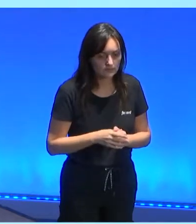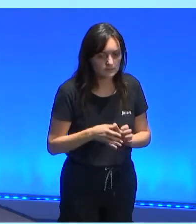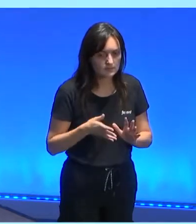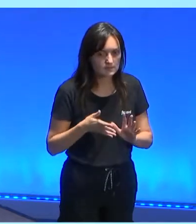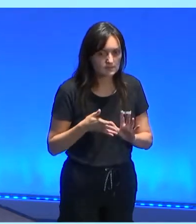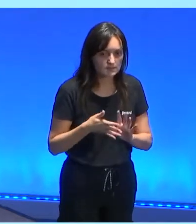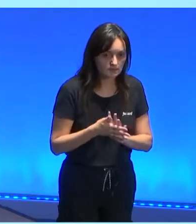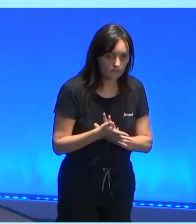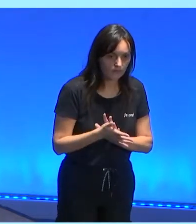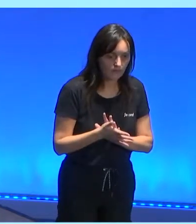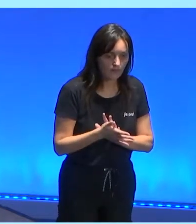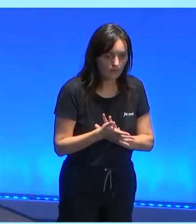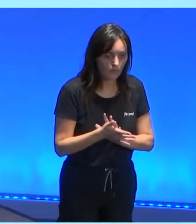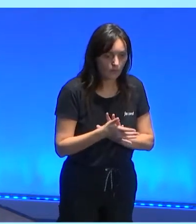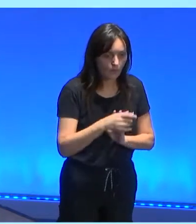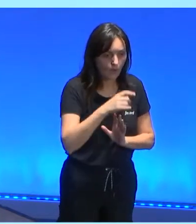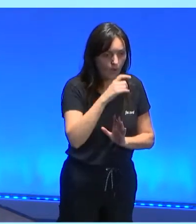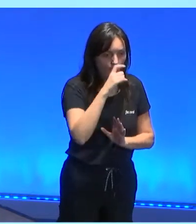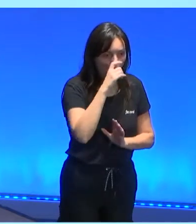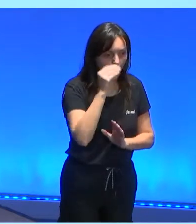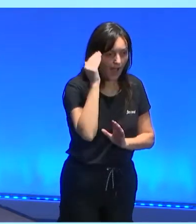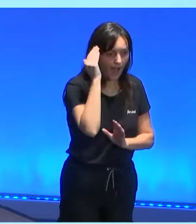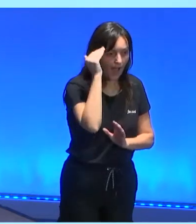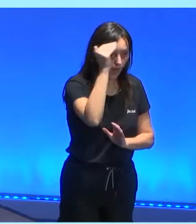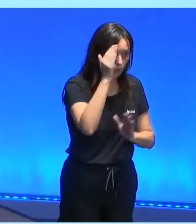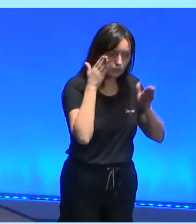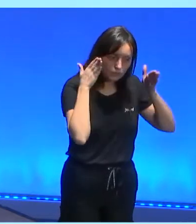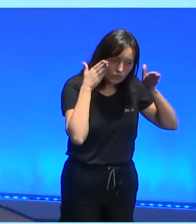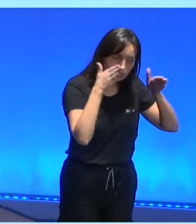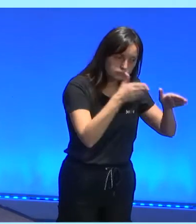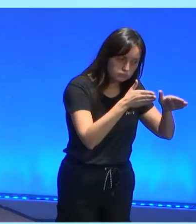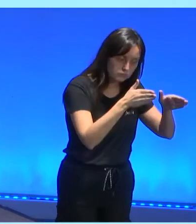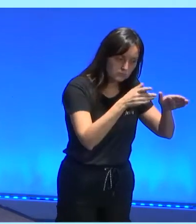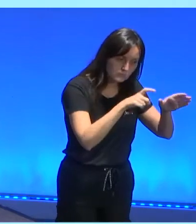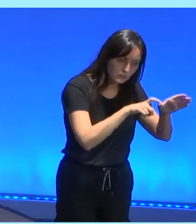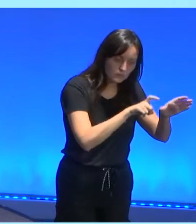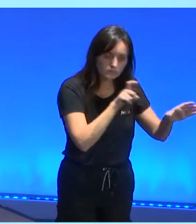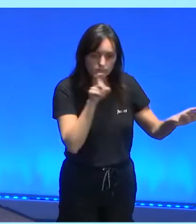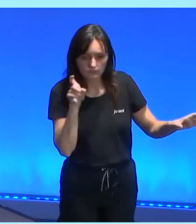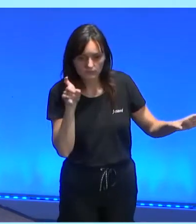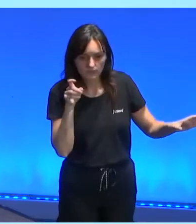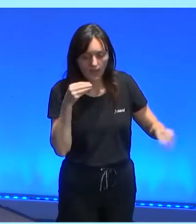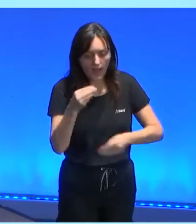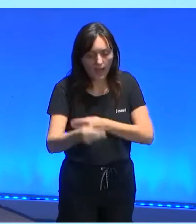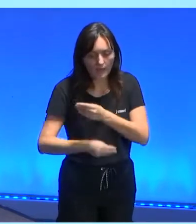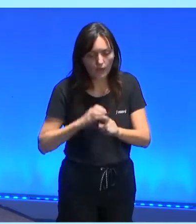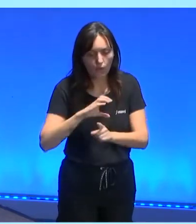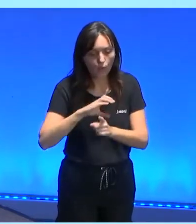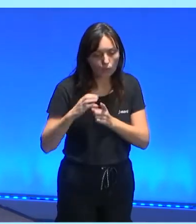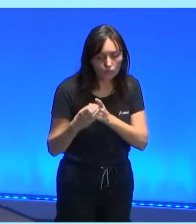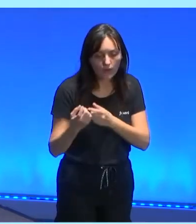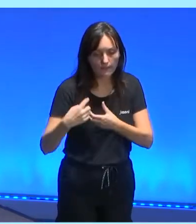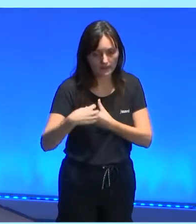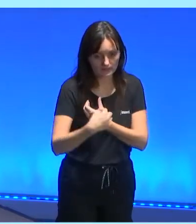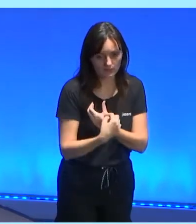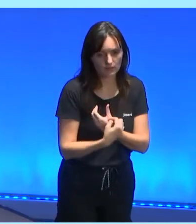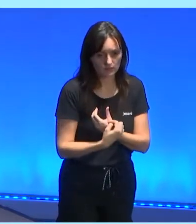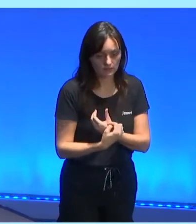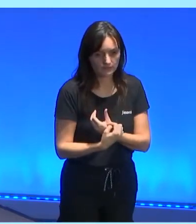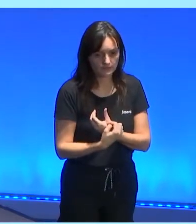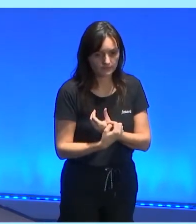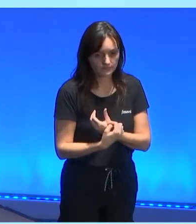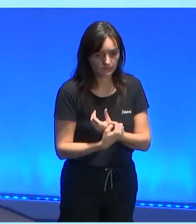desarraigarnos del adultocentrismo que nos tiene aprisionados y generar una cultura de la participación.